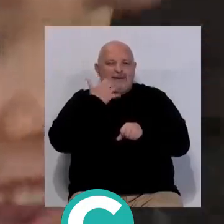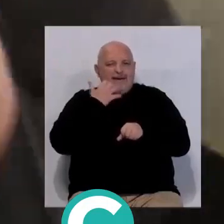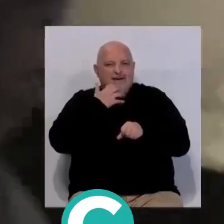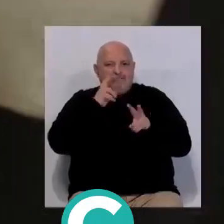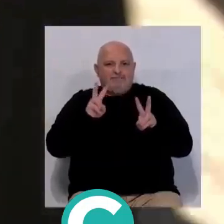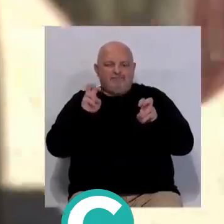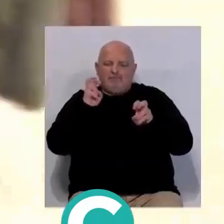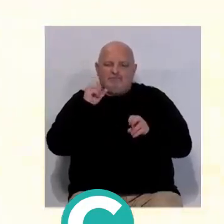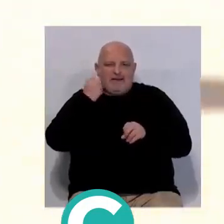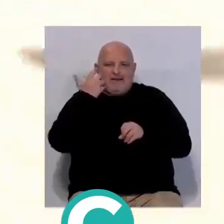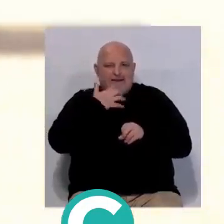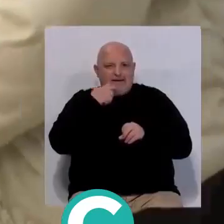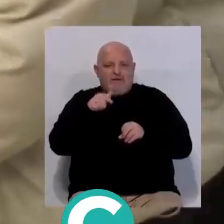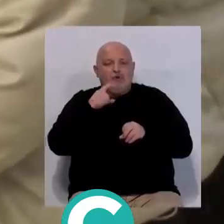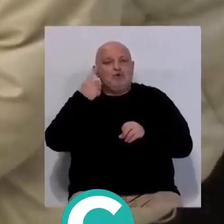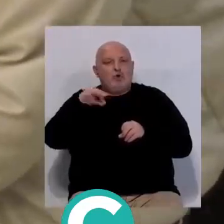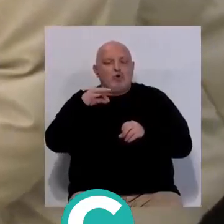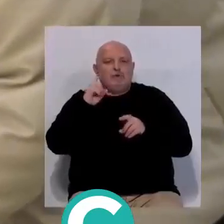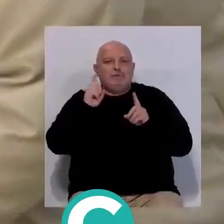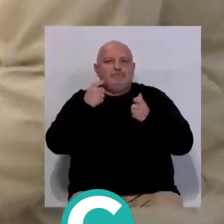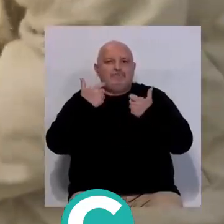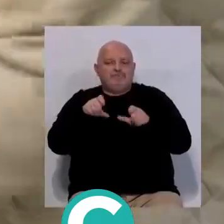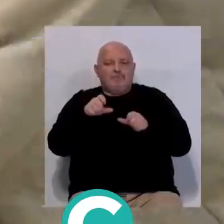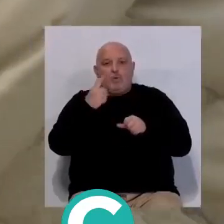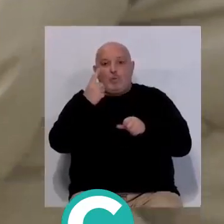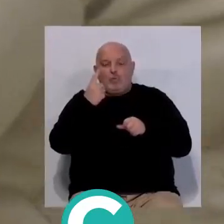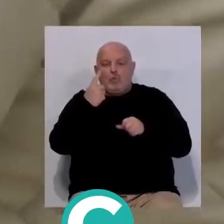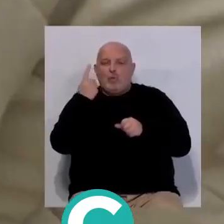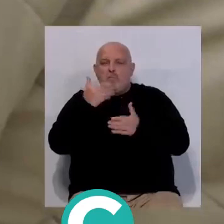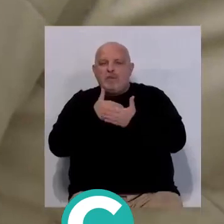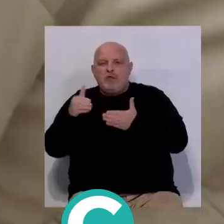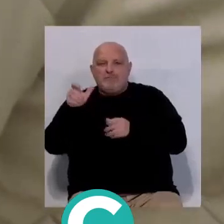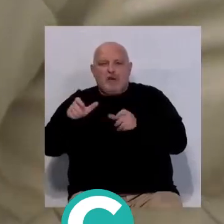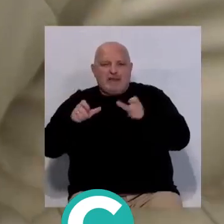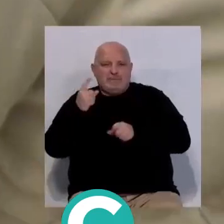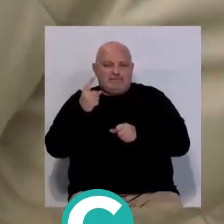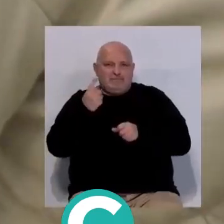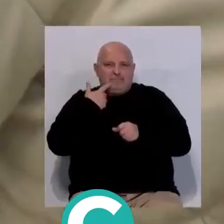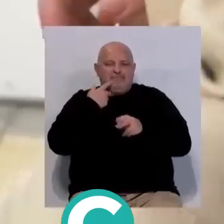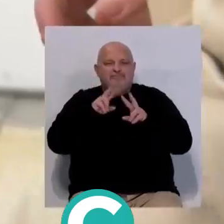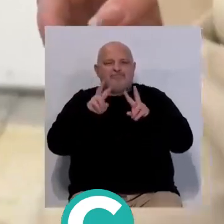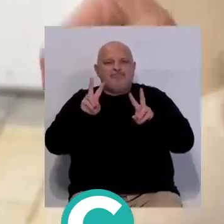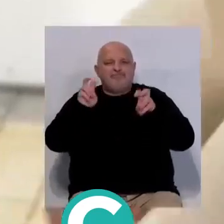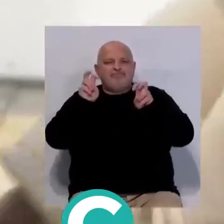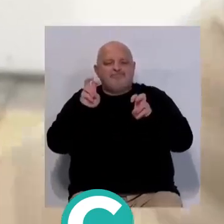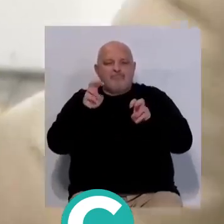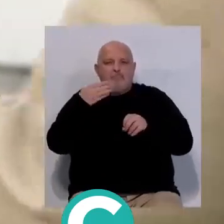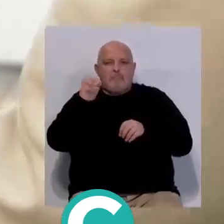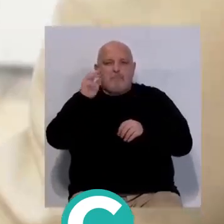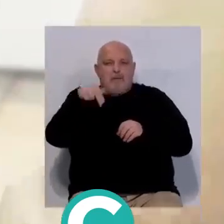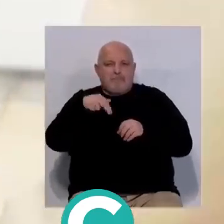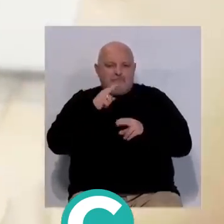degenerativa ultra rara, que únicamente se da en una de cada 1 millón de personas, conocida con el nombre de